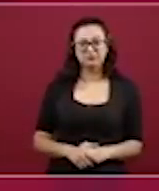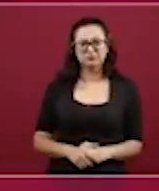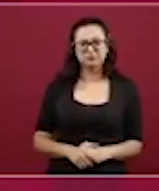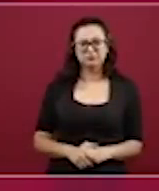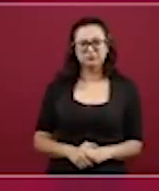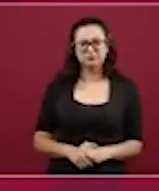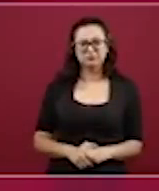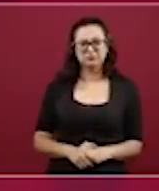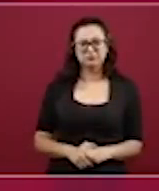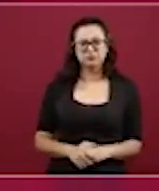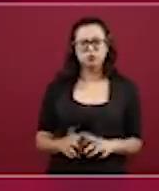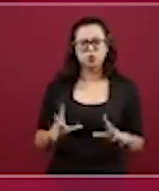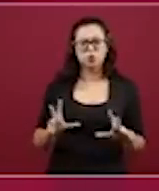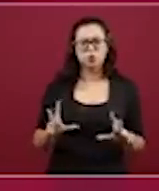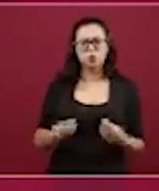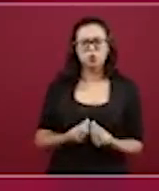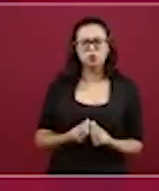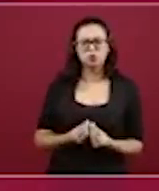Conjuntamente.